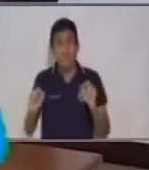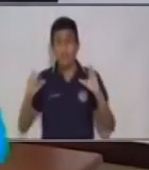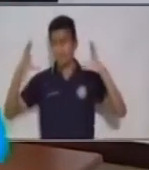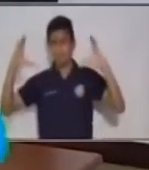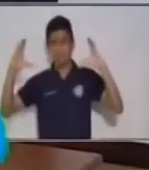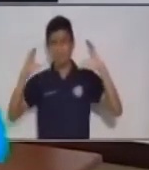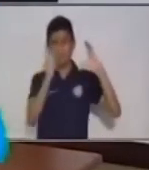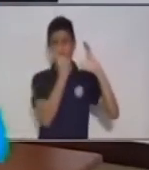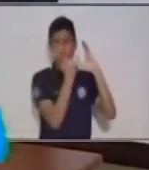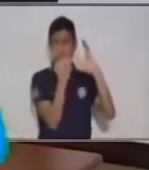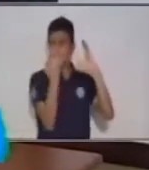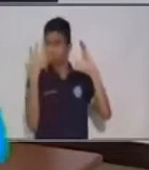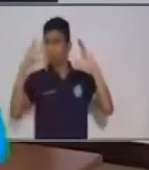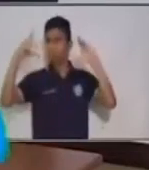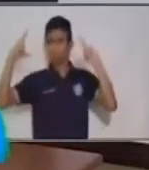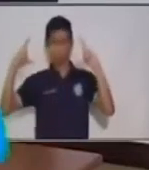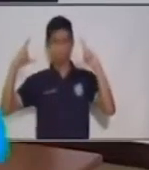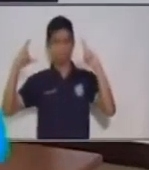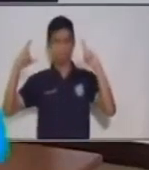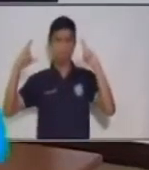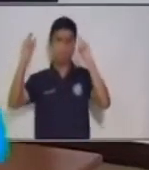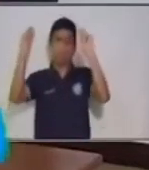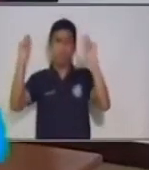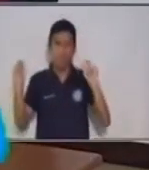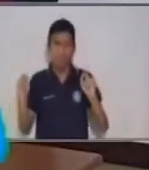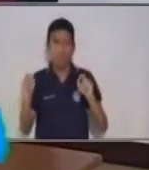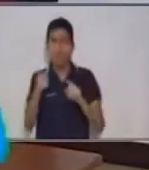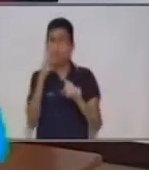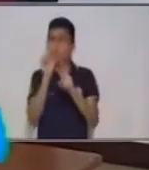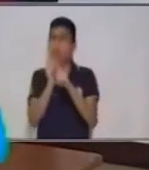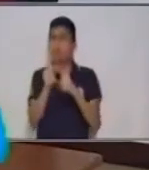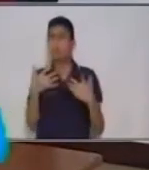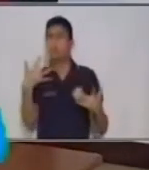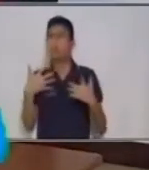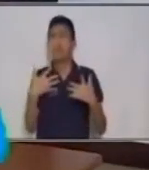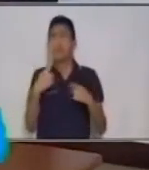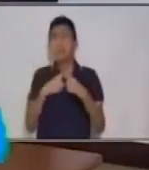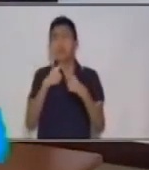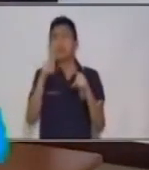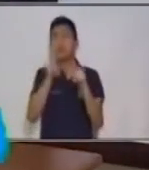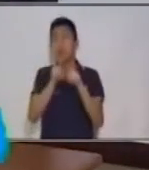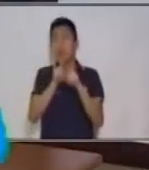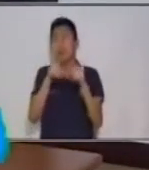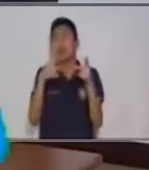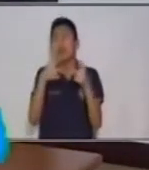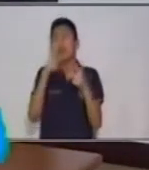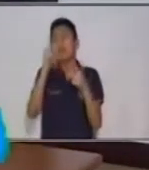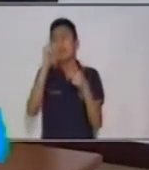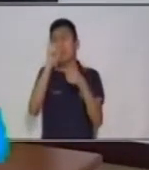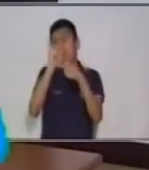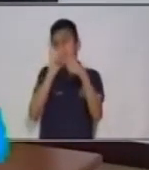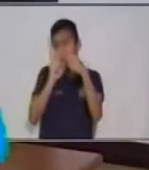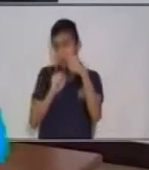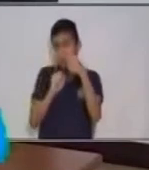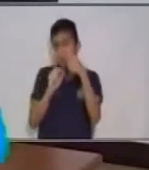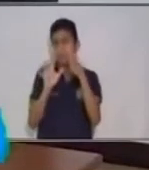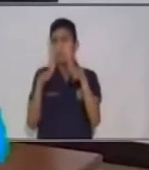corchetes. Pero también recuerda que dentro de los elementos que vayan en este conjunto, deben ir divididos por